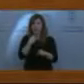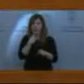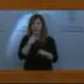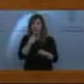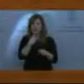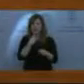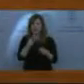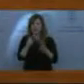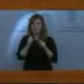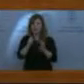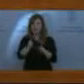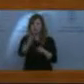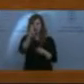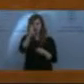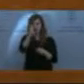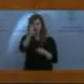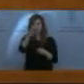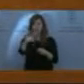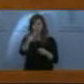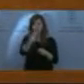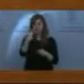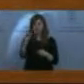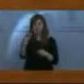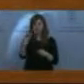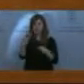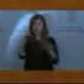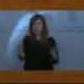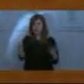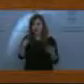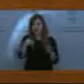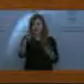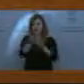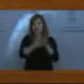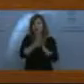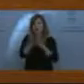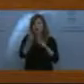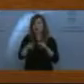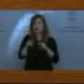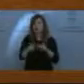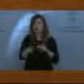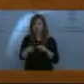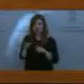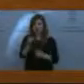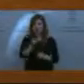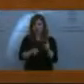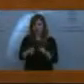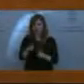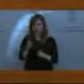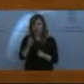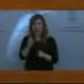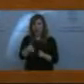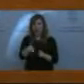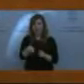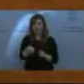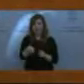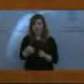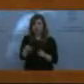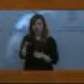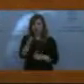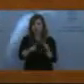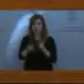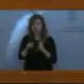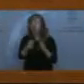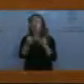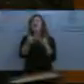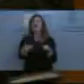proporciona 1,22. Oiga, aquí ya sí estamos hablando de políticas de captación, de políticas supramunicipales, de captación de eventos